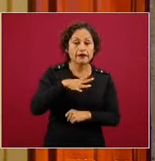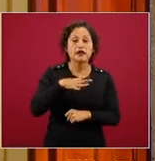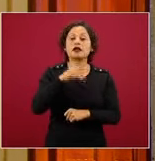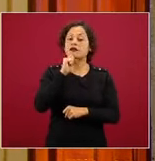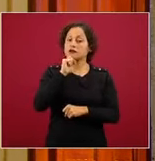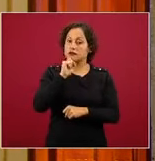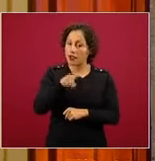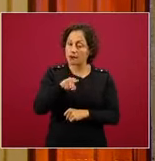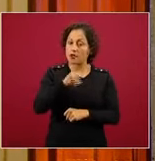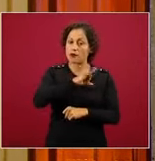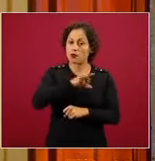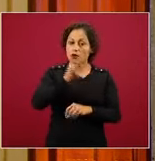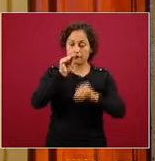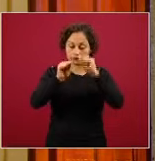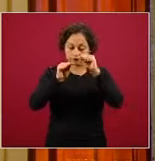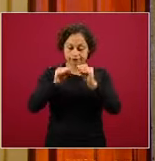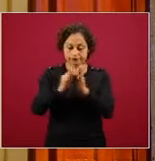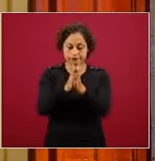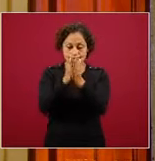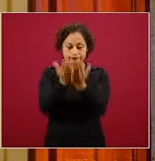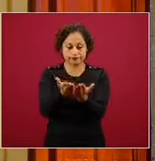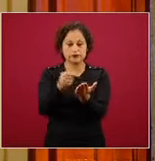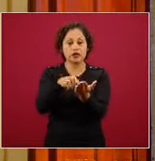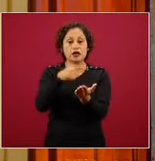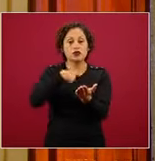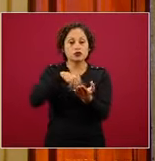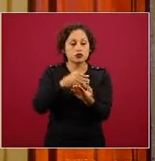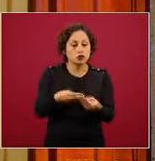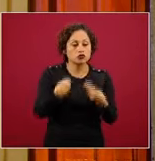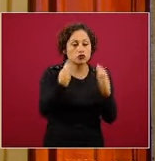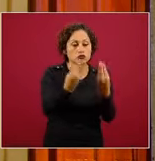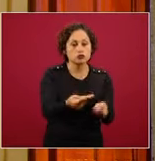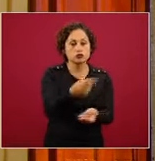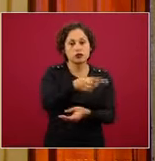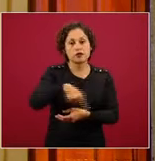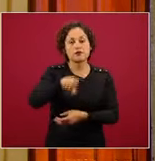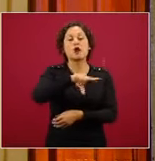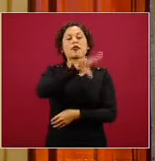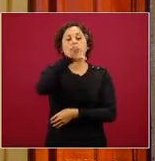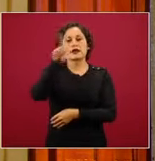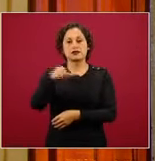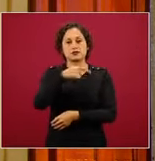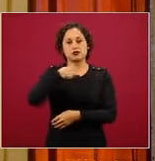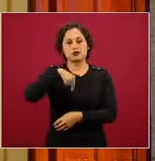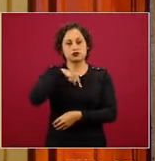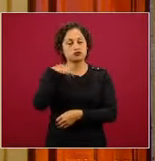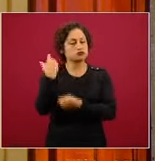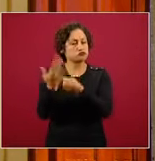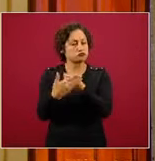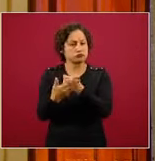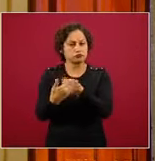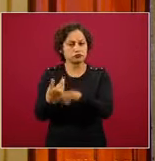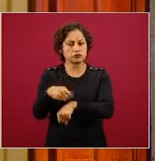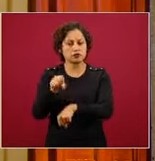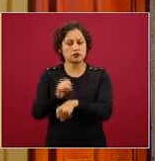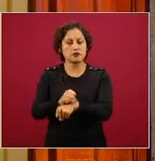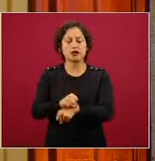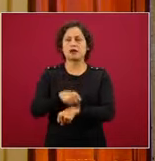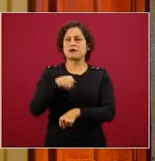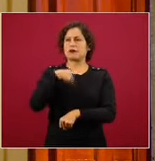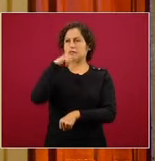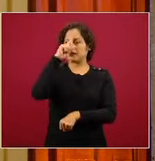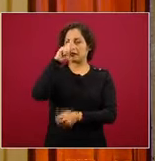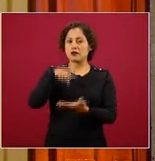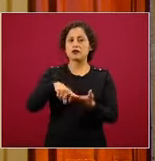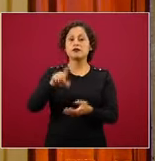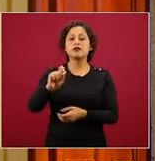cual dotamos a las instituciones y que estaremos presentando al público en un par de semanas, el día 26 de agosto,